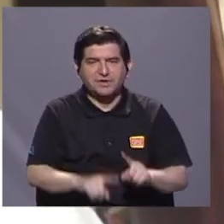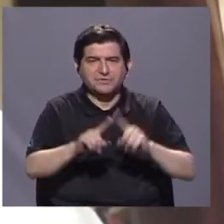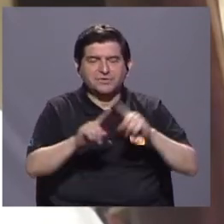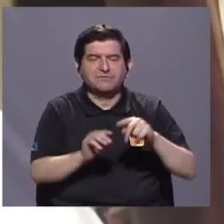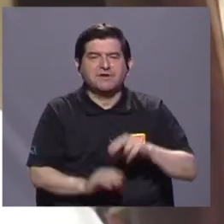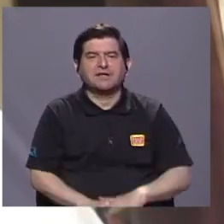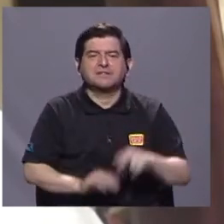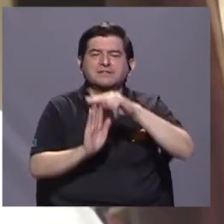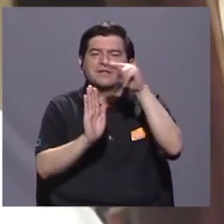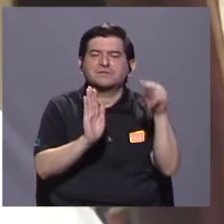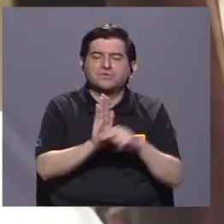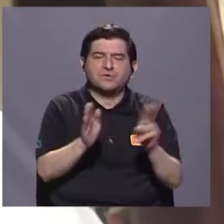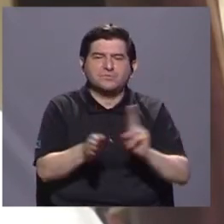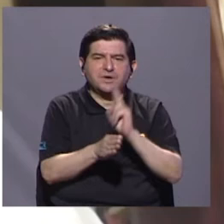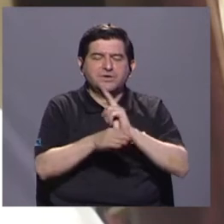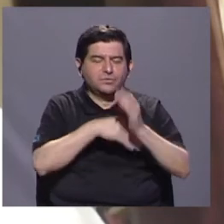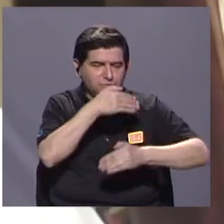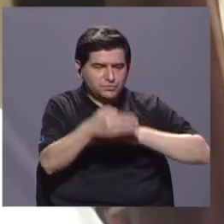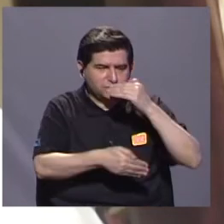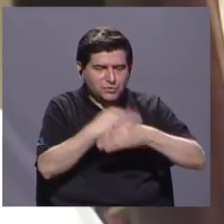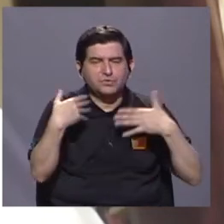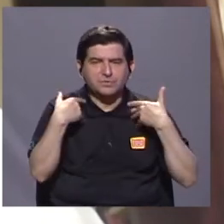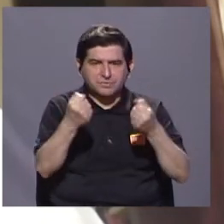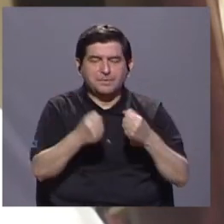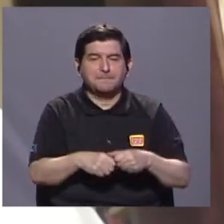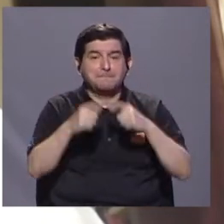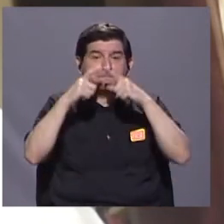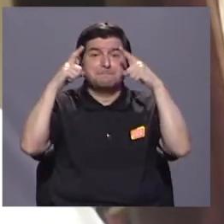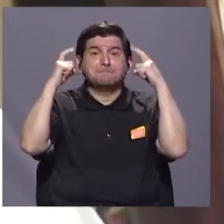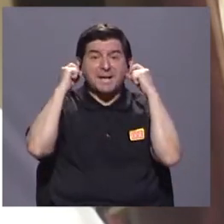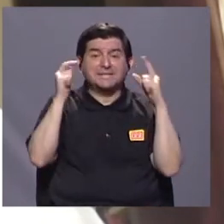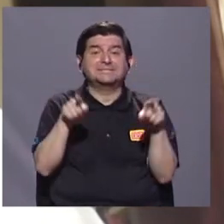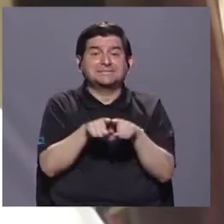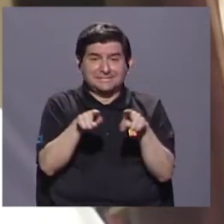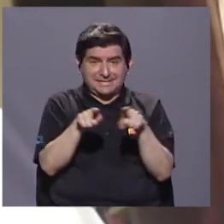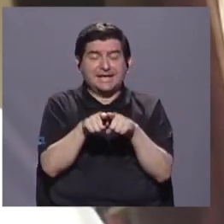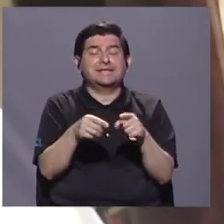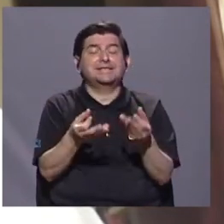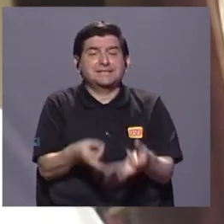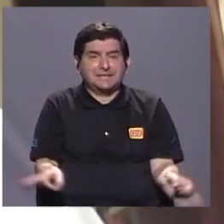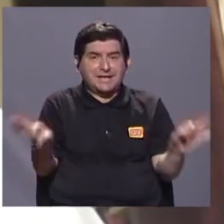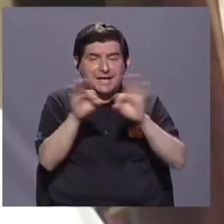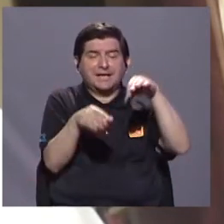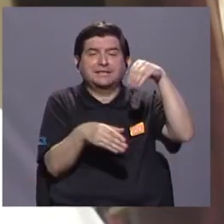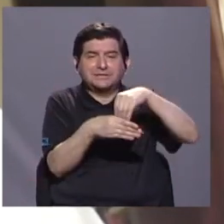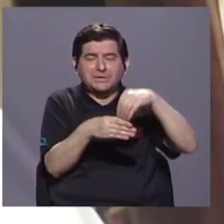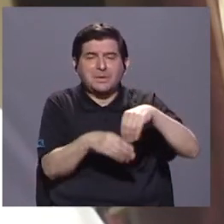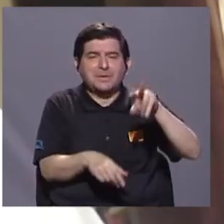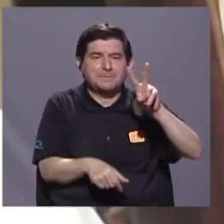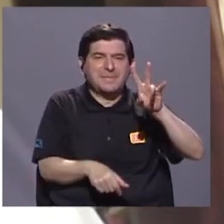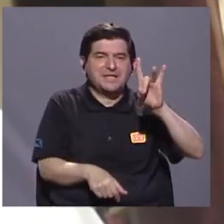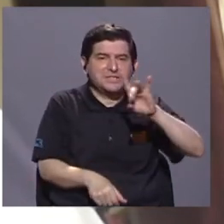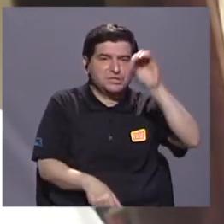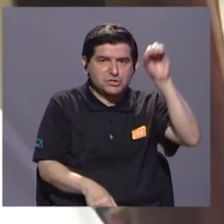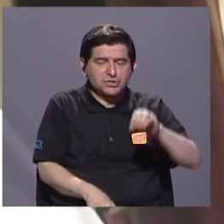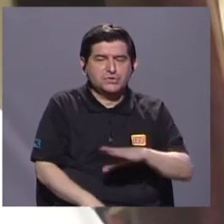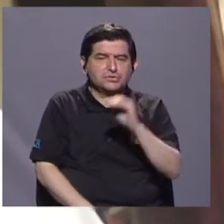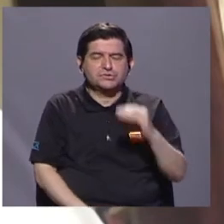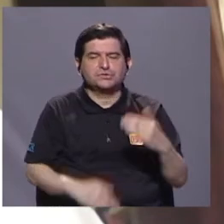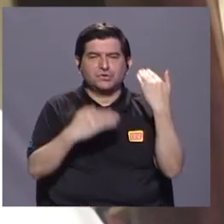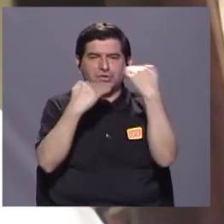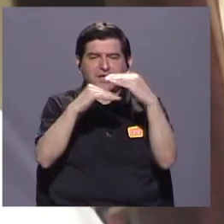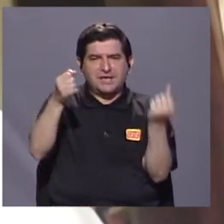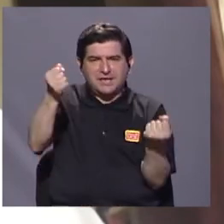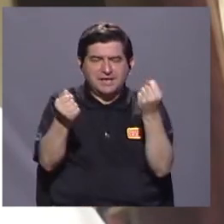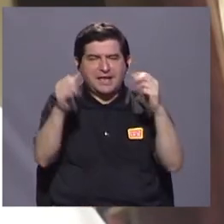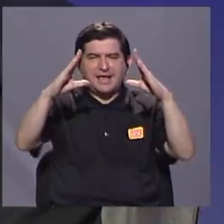lineamientos y el uso de los protocolos. La mascarilla también hay un aporte importante de un 28% y la restricción